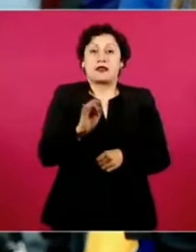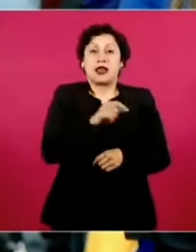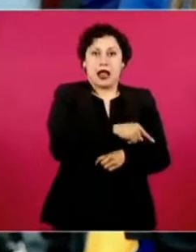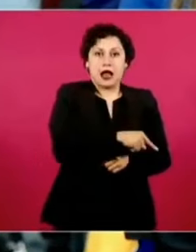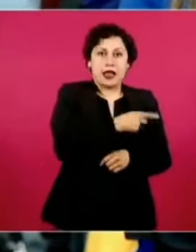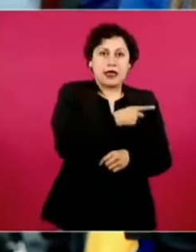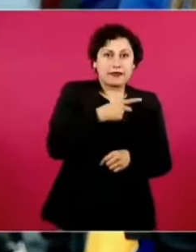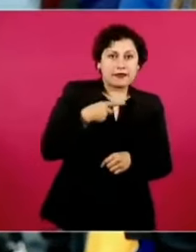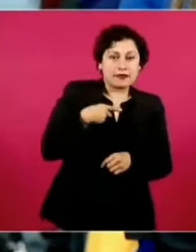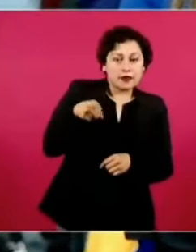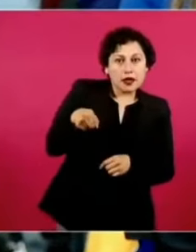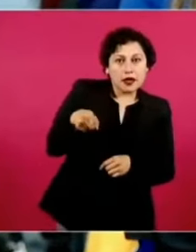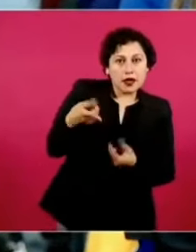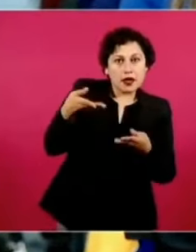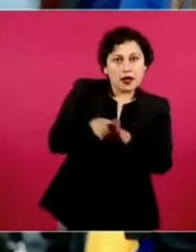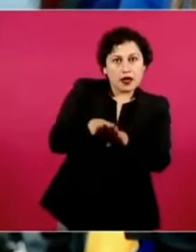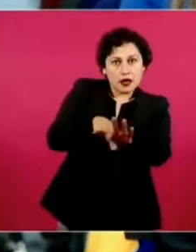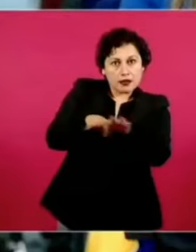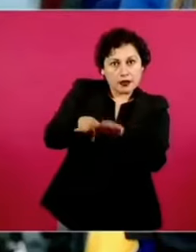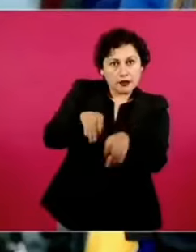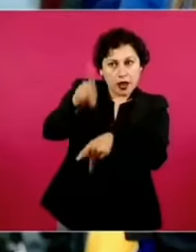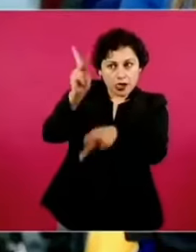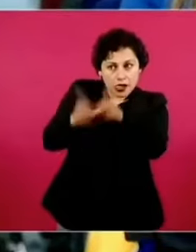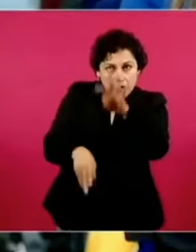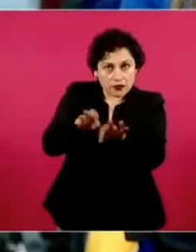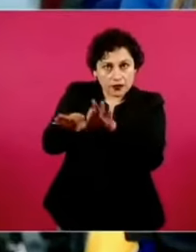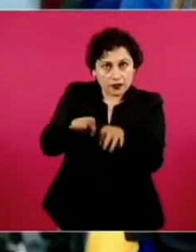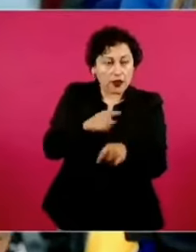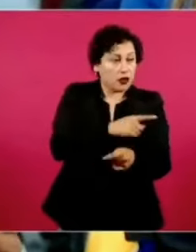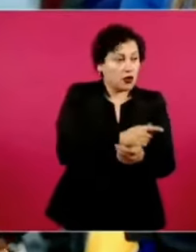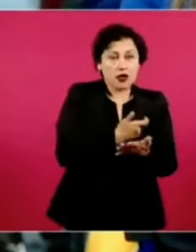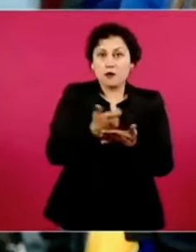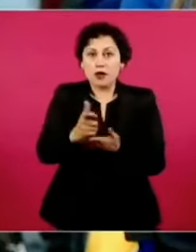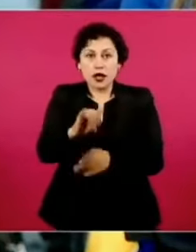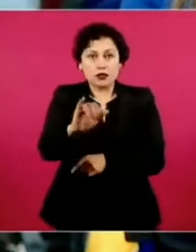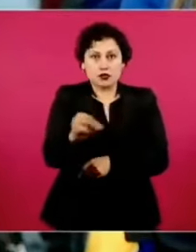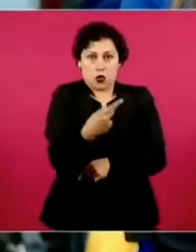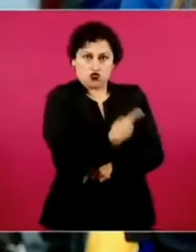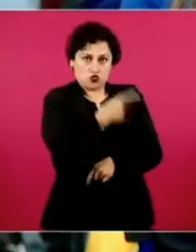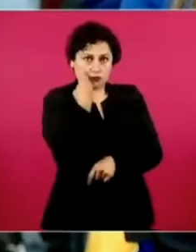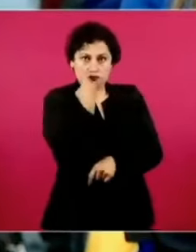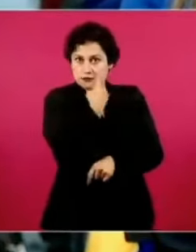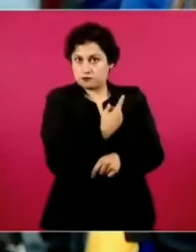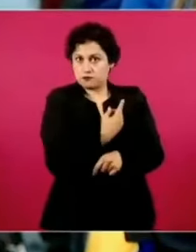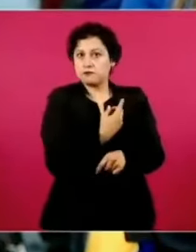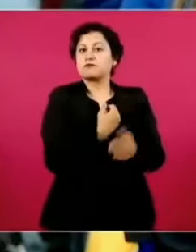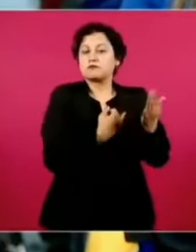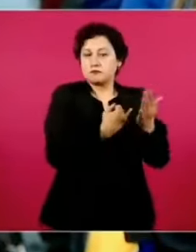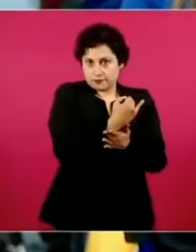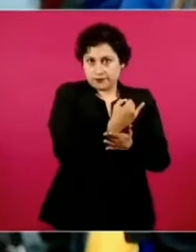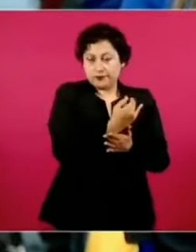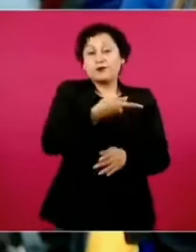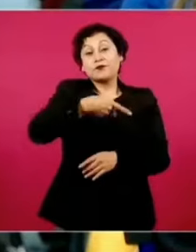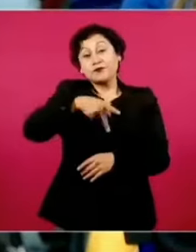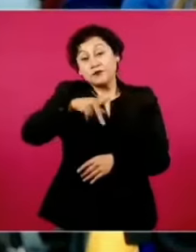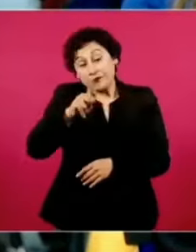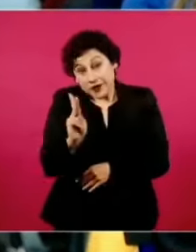están incumpliendo en esta obligación, o en esta responsabilidad, pero también en este